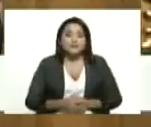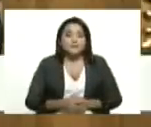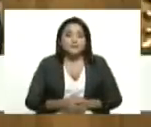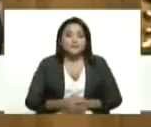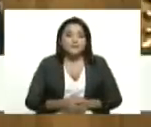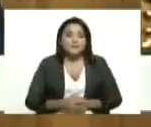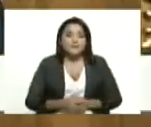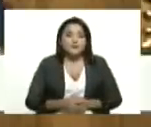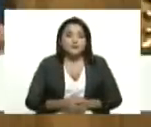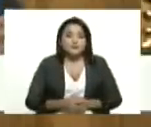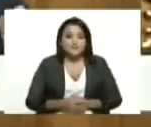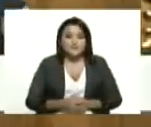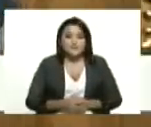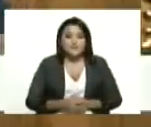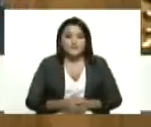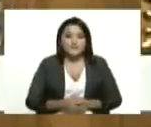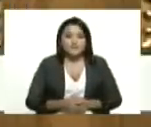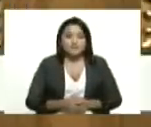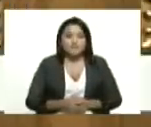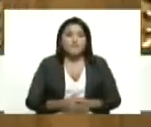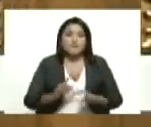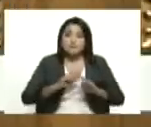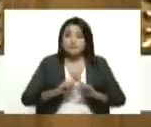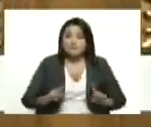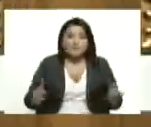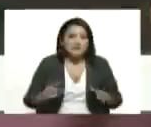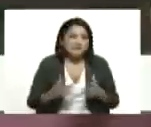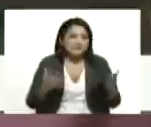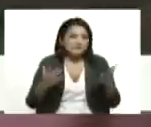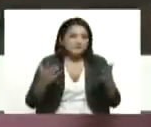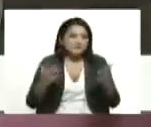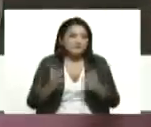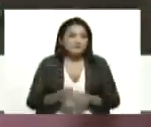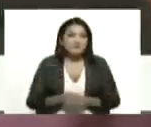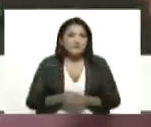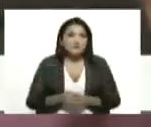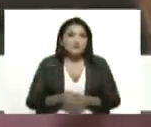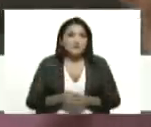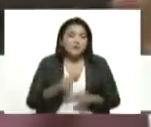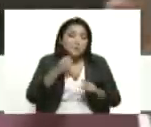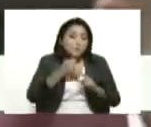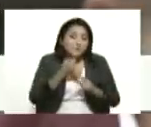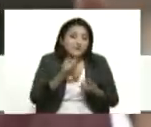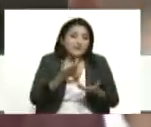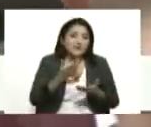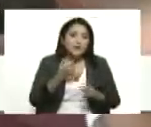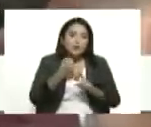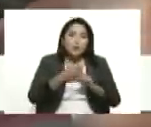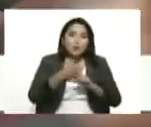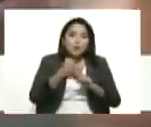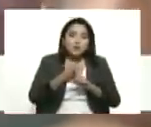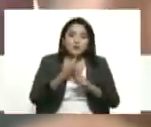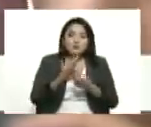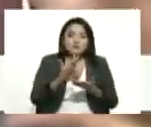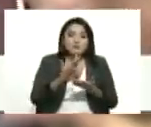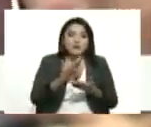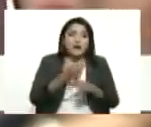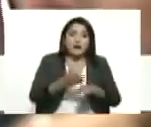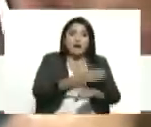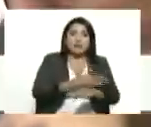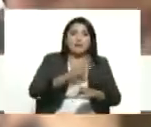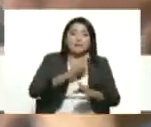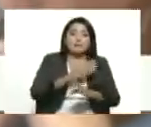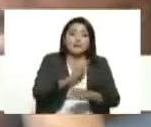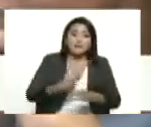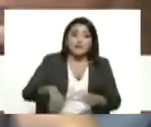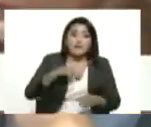Y esto viene desde el momento, esta lucha anunciada por el compañero presidente Nicolás Maduro